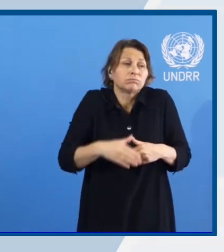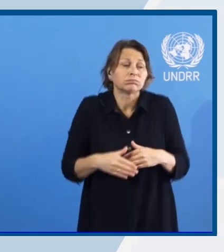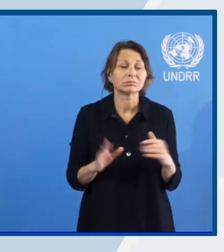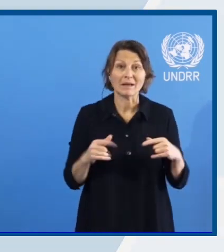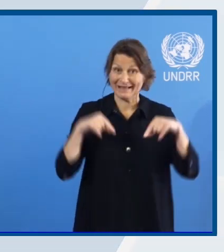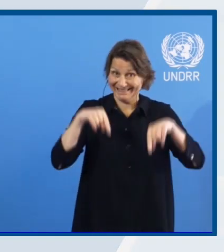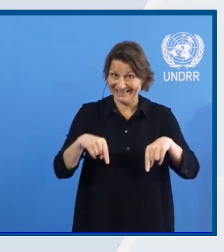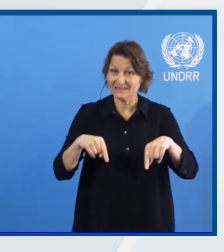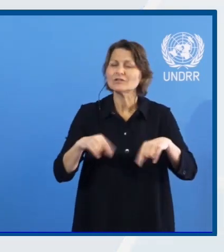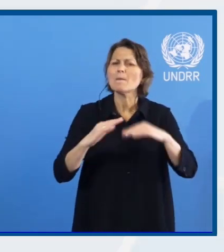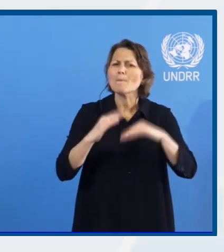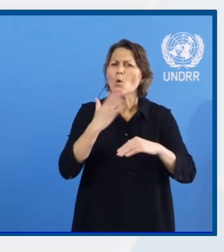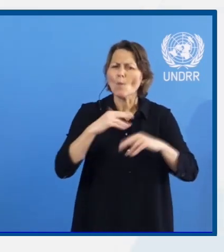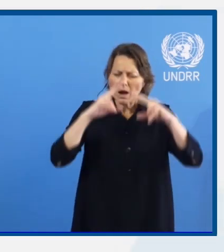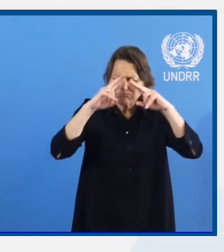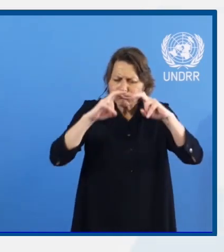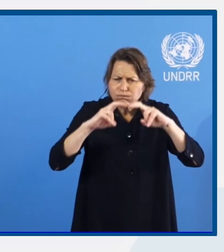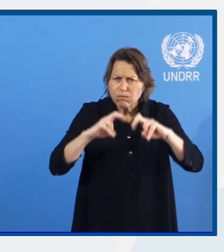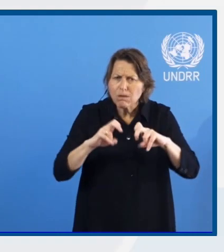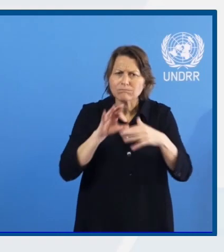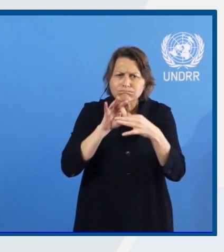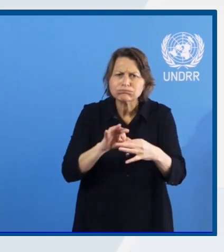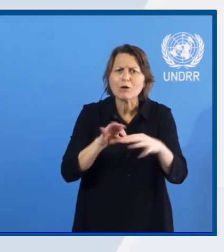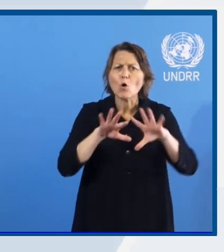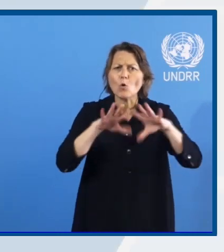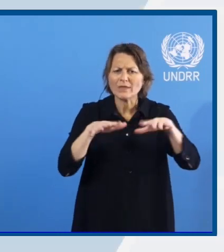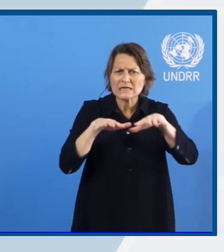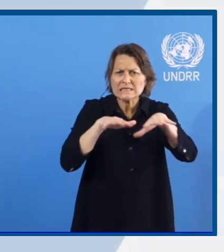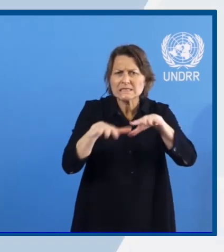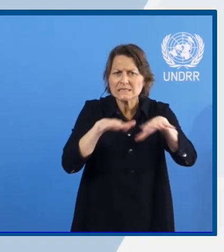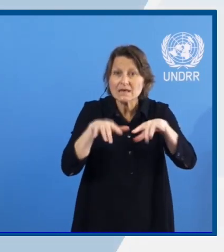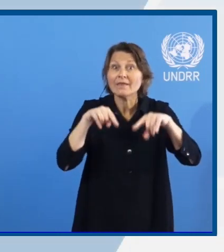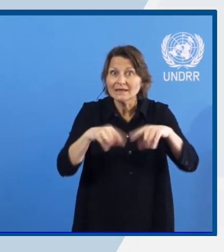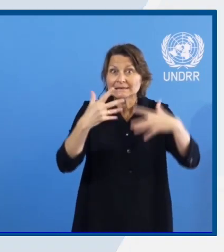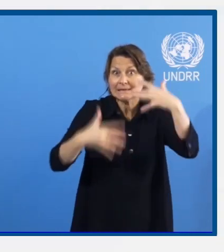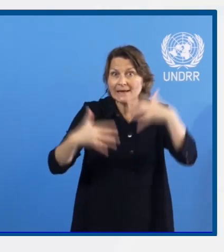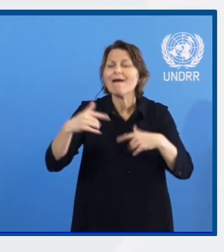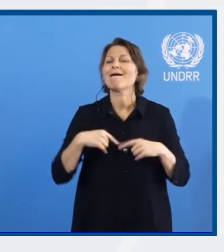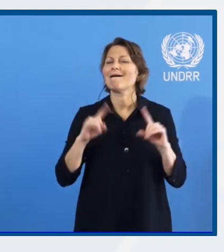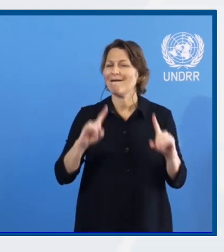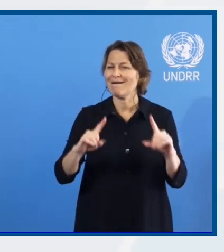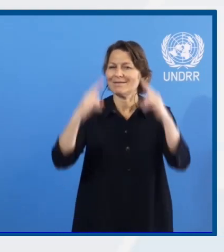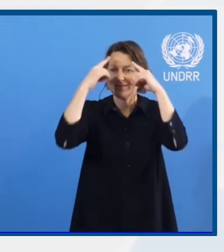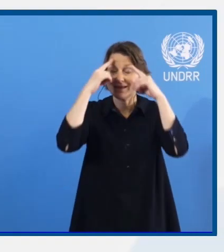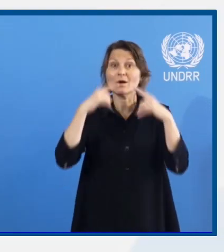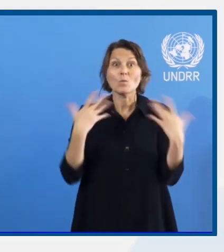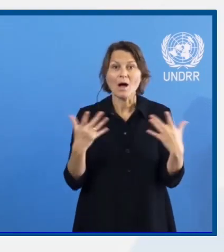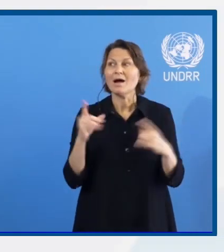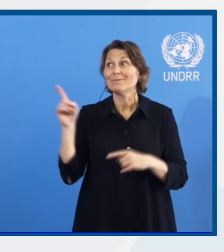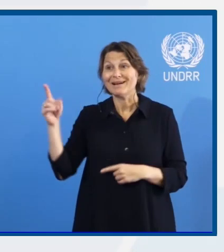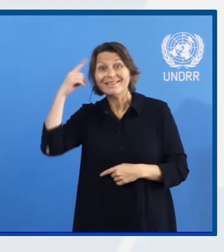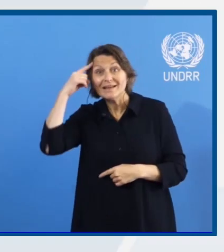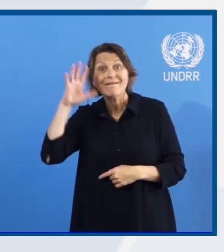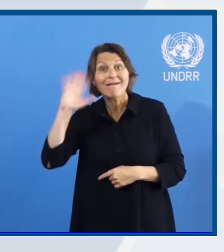convertirse también en datos sobre el potencial de daño que tiene para la economía y evidentemente para las acciones que va a generar en el